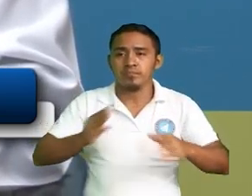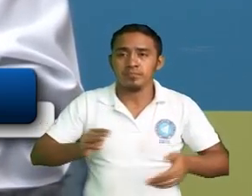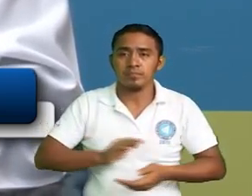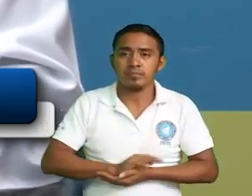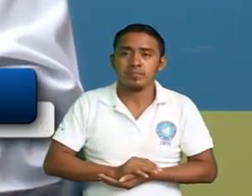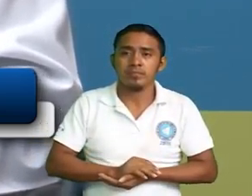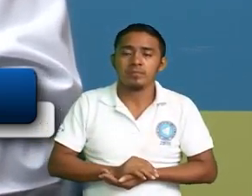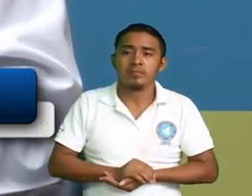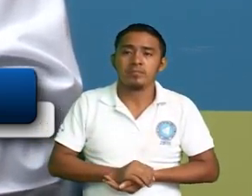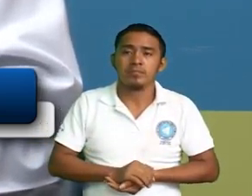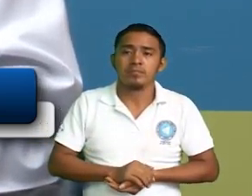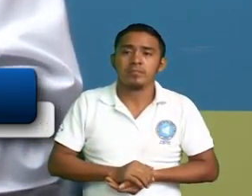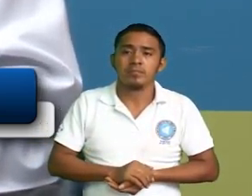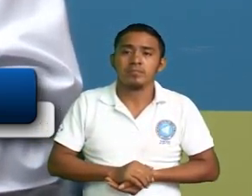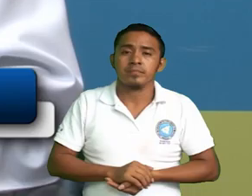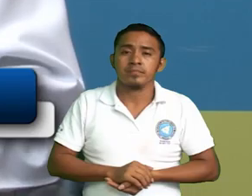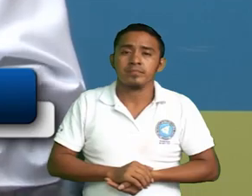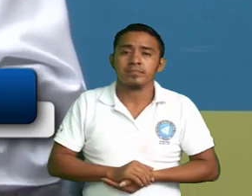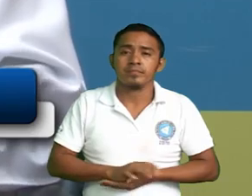más frecuentes.